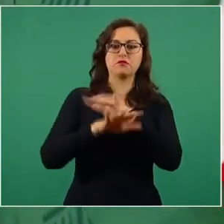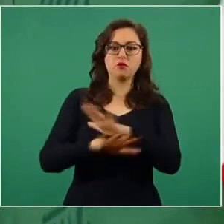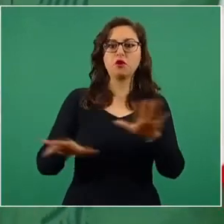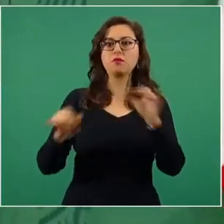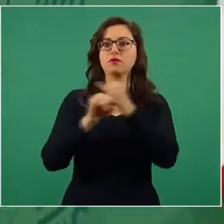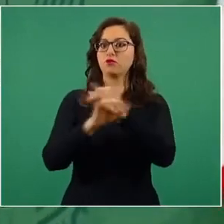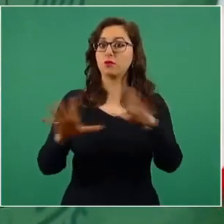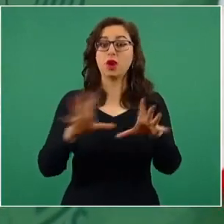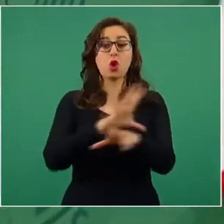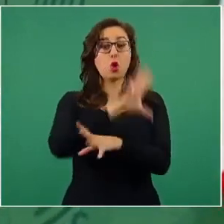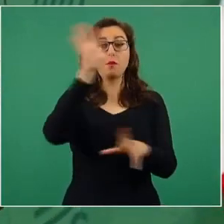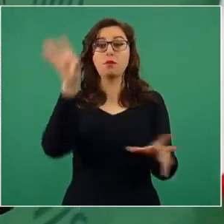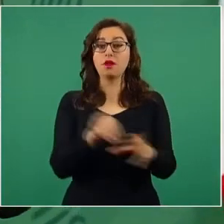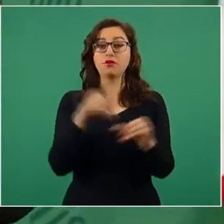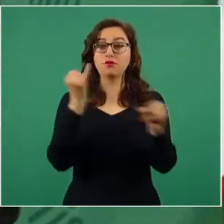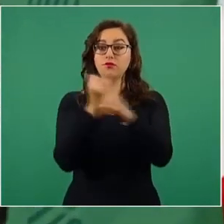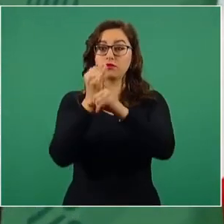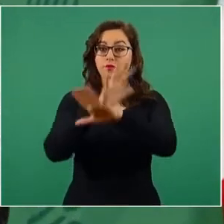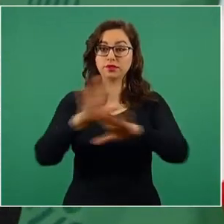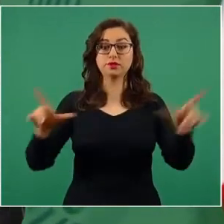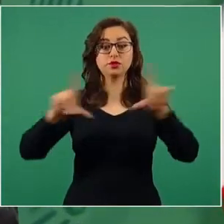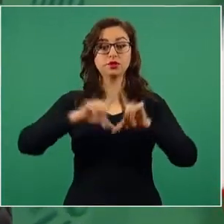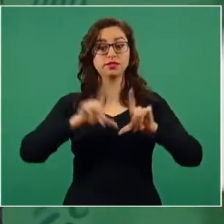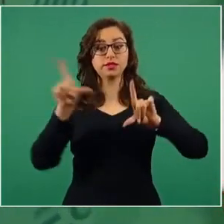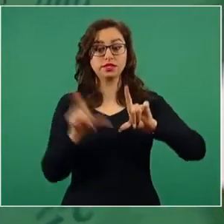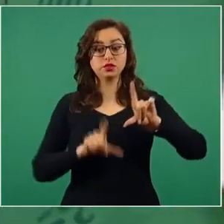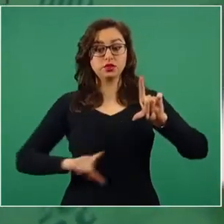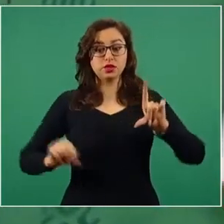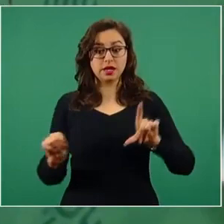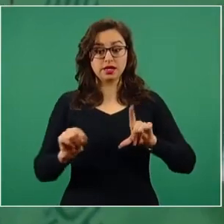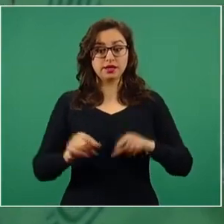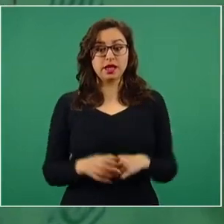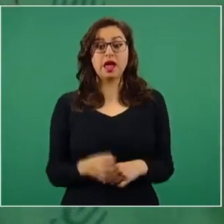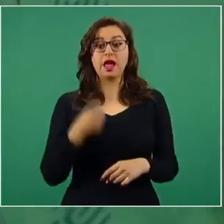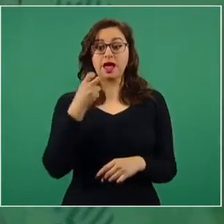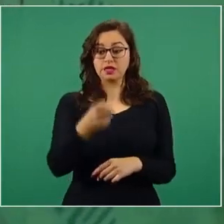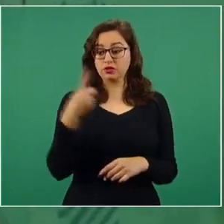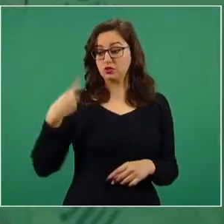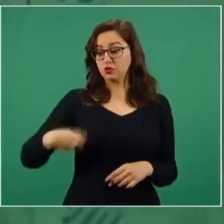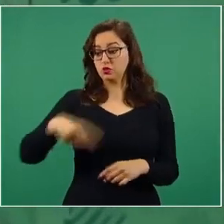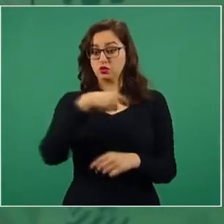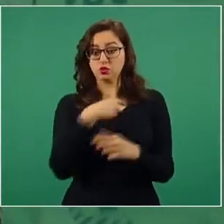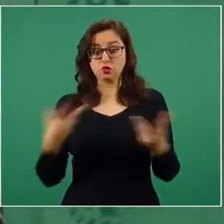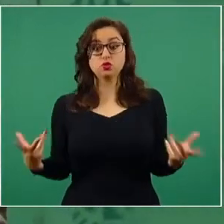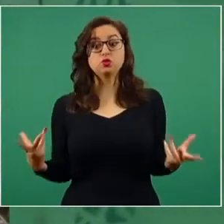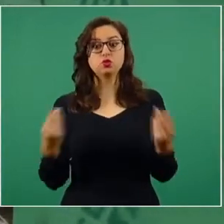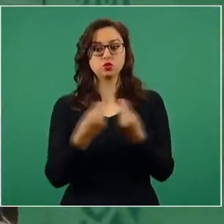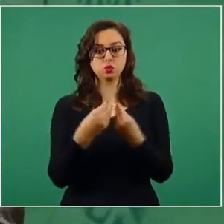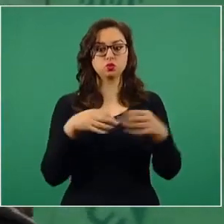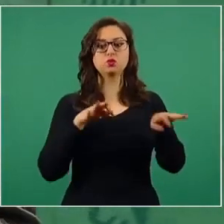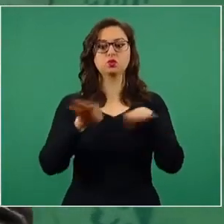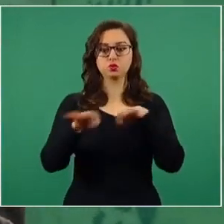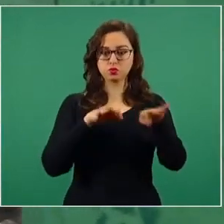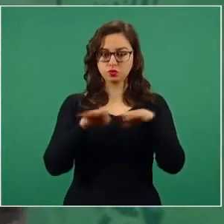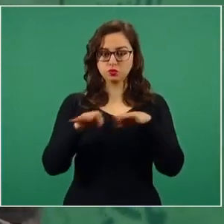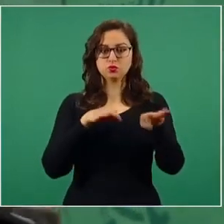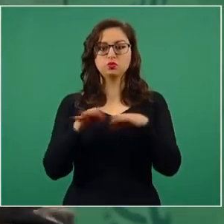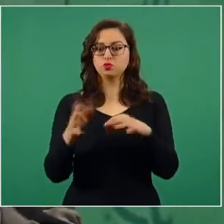Y estamos trabajando de manera conjunta, coordinada.